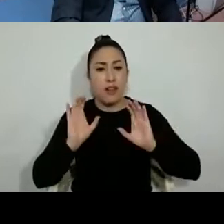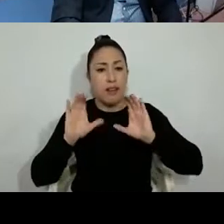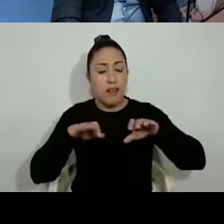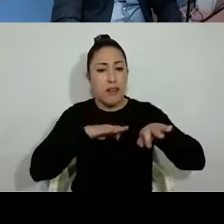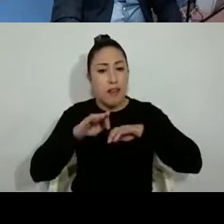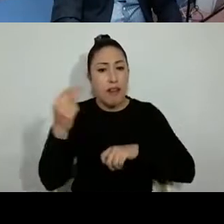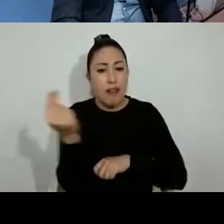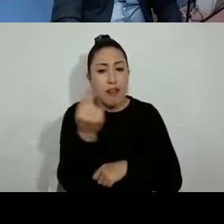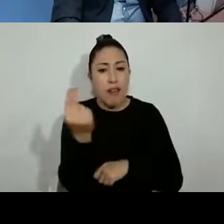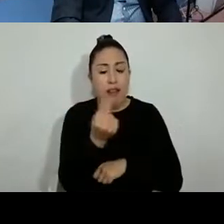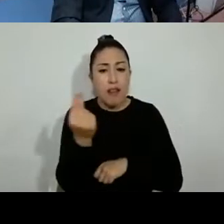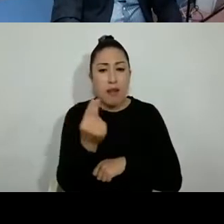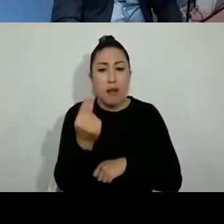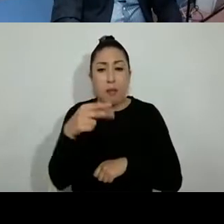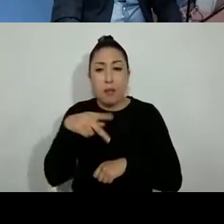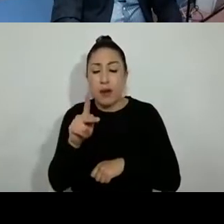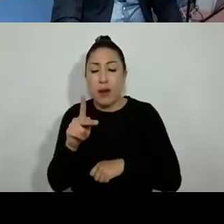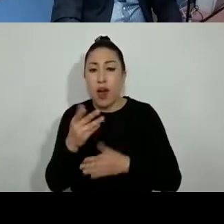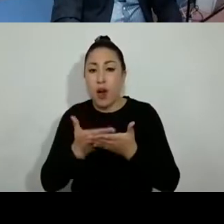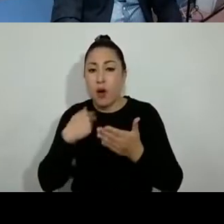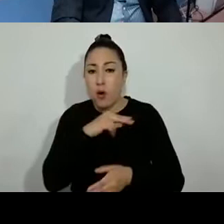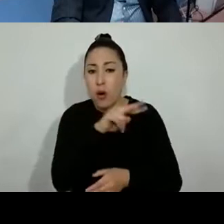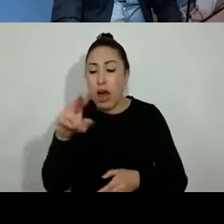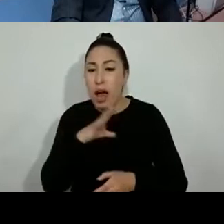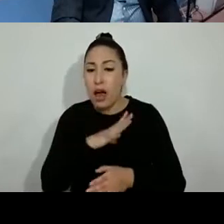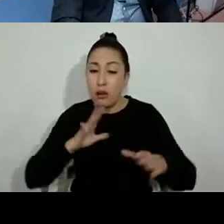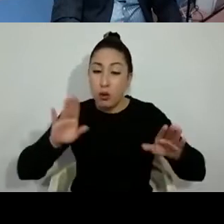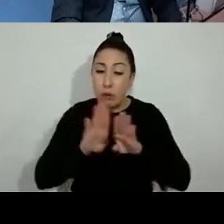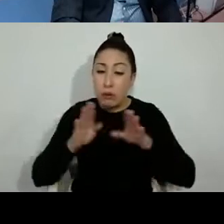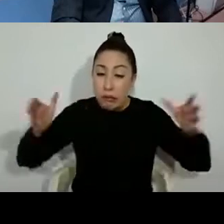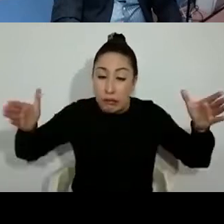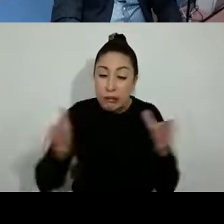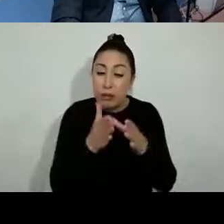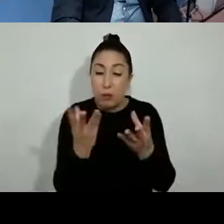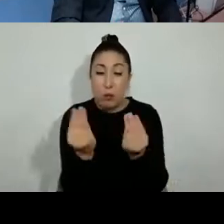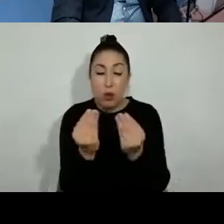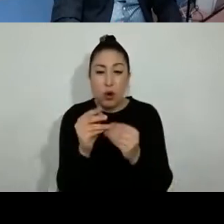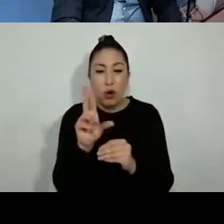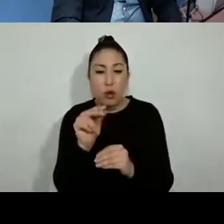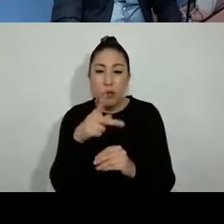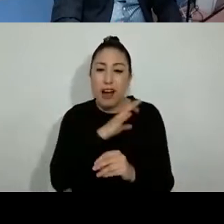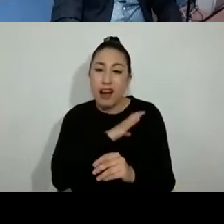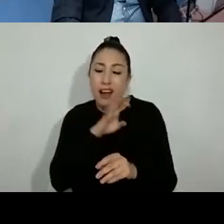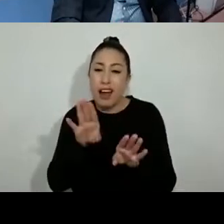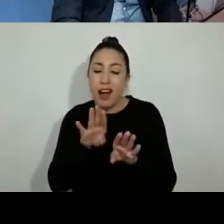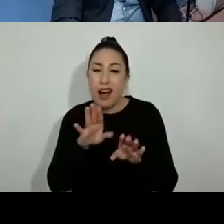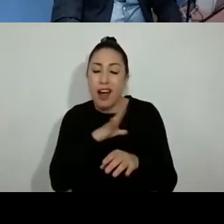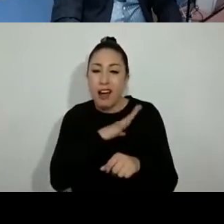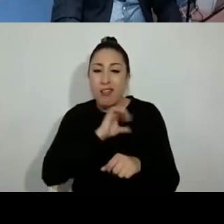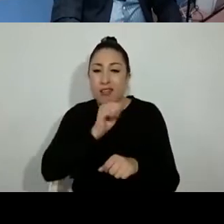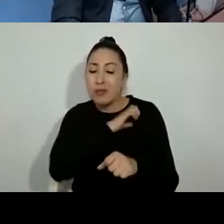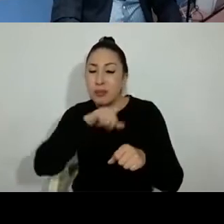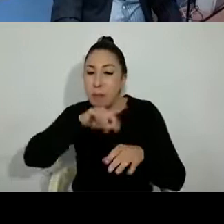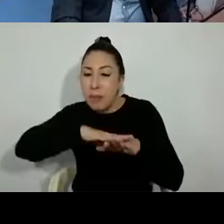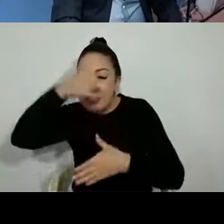Los espacios de empleo, no digo que se reduzcan, sino que se especializan. La misma pandemia